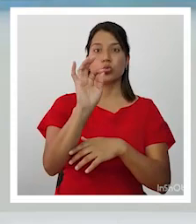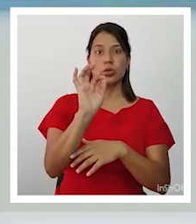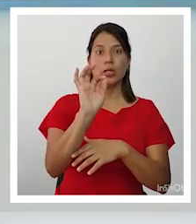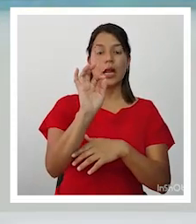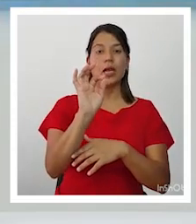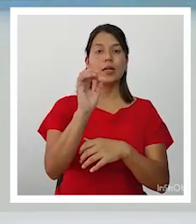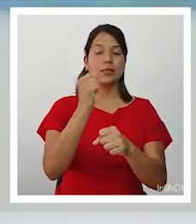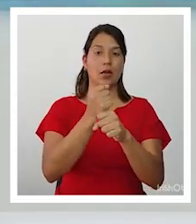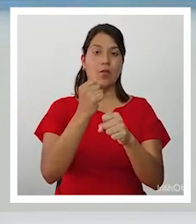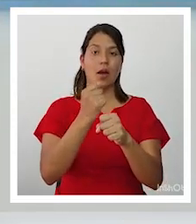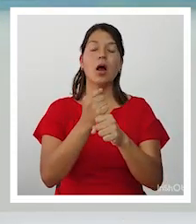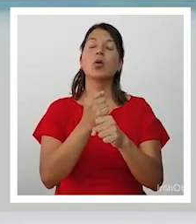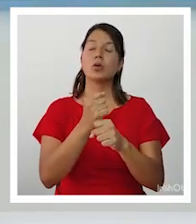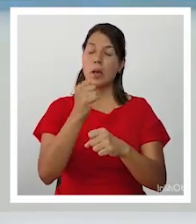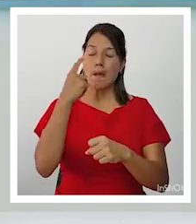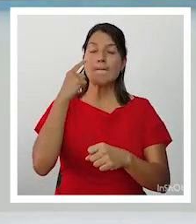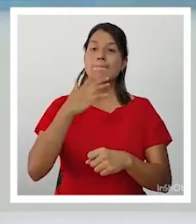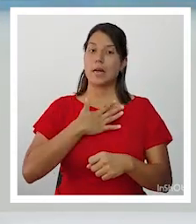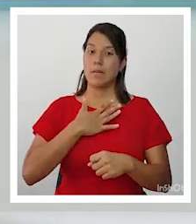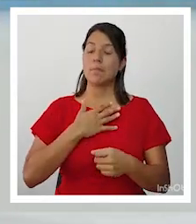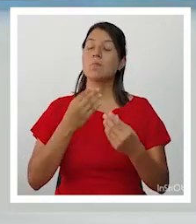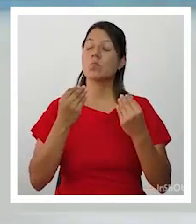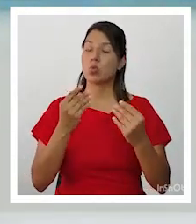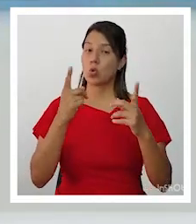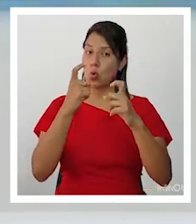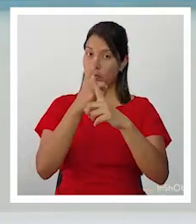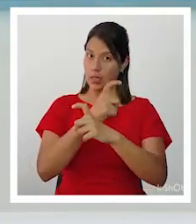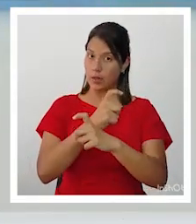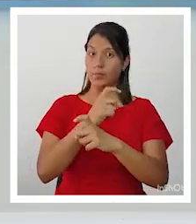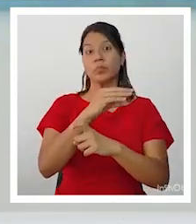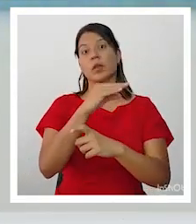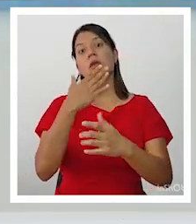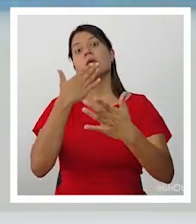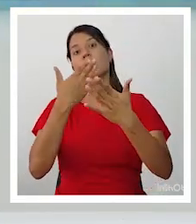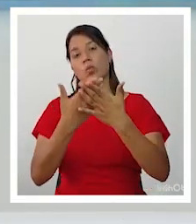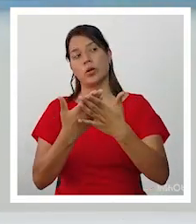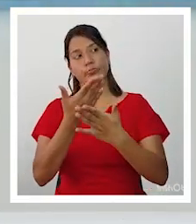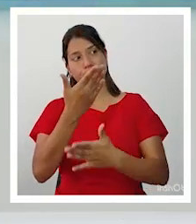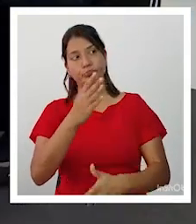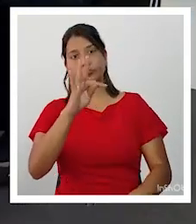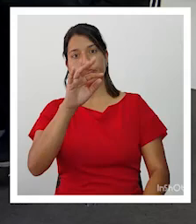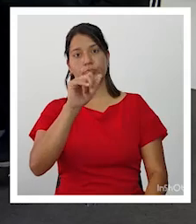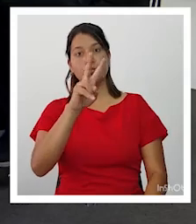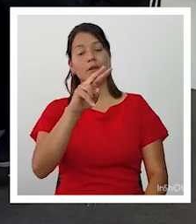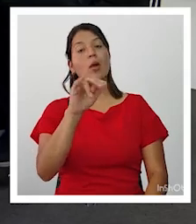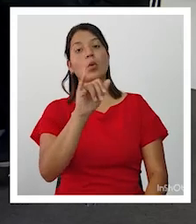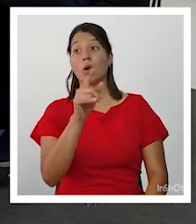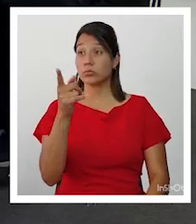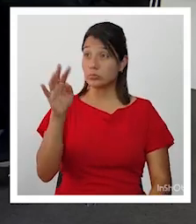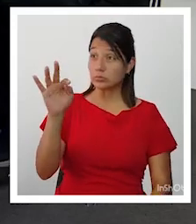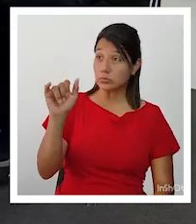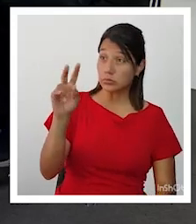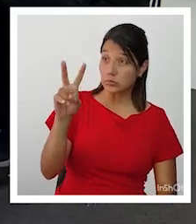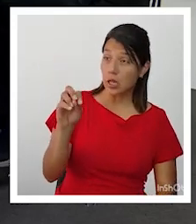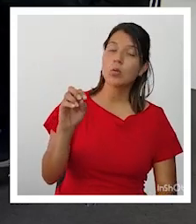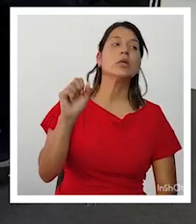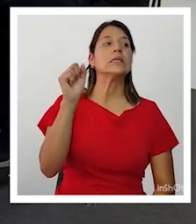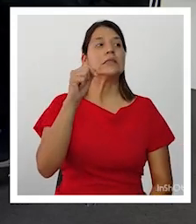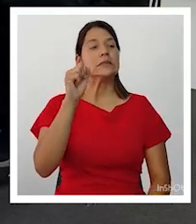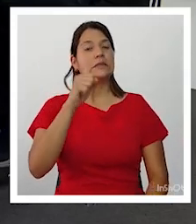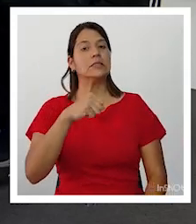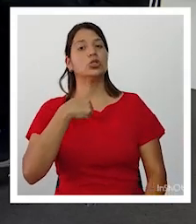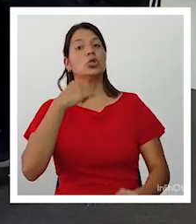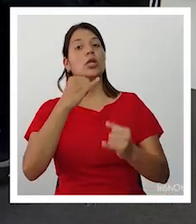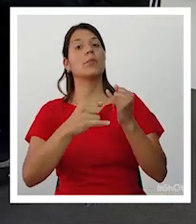laboral, pues sí se me hizo muy complicado. Bueno, y en el caso de Tao también. Yo es que, o sea, yo salí del colegio,